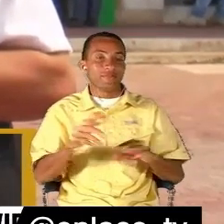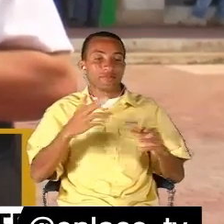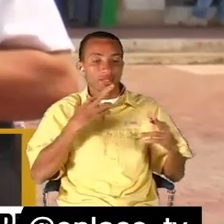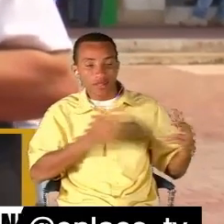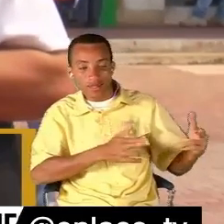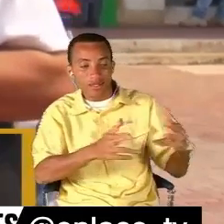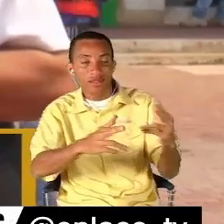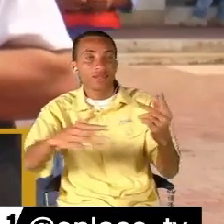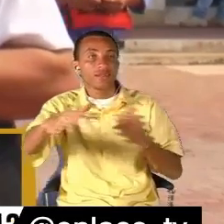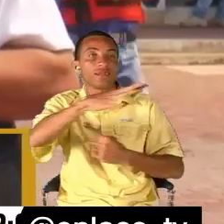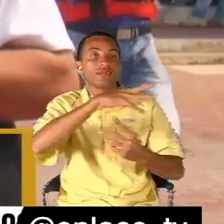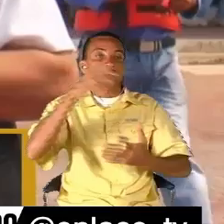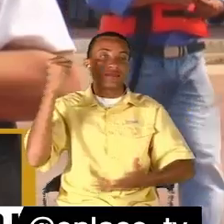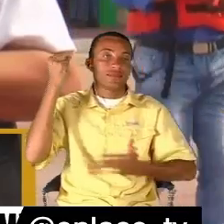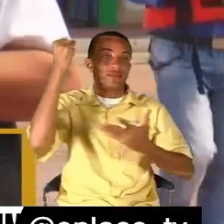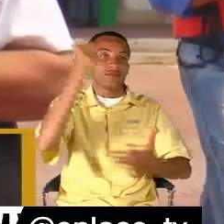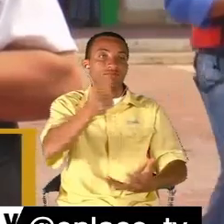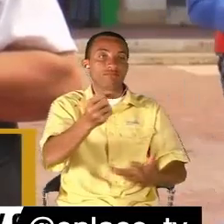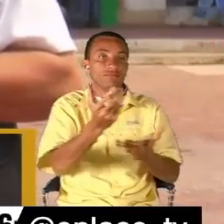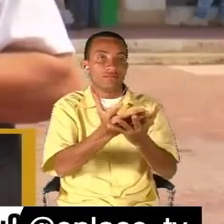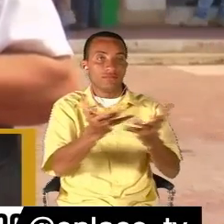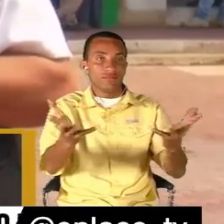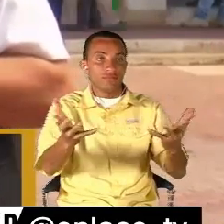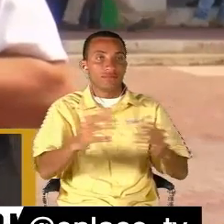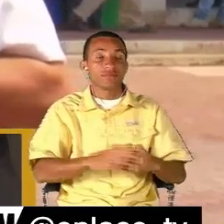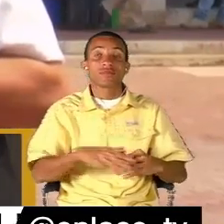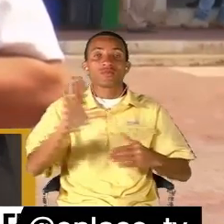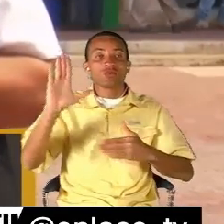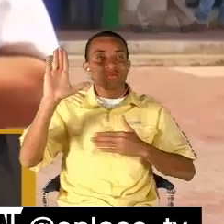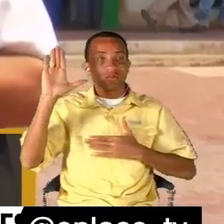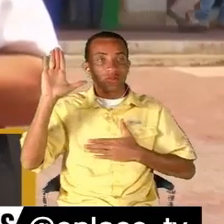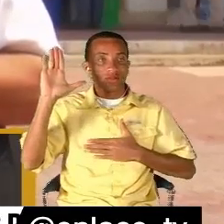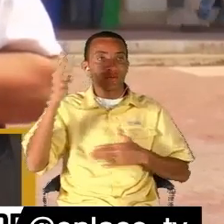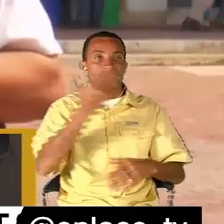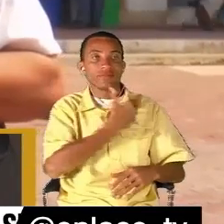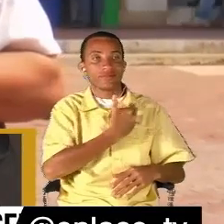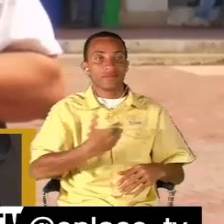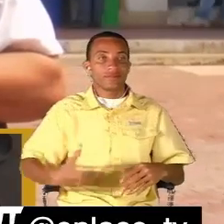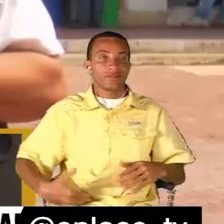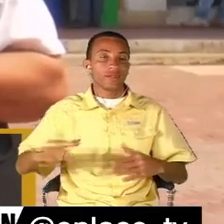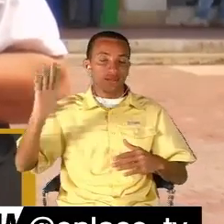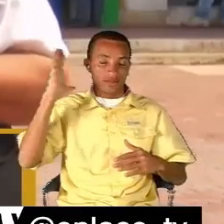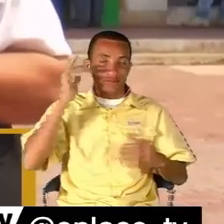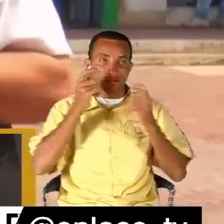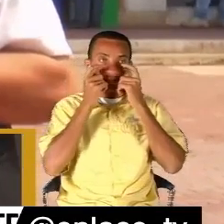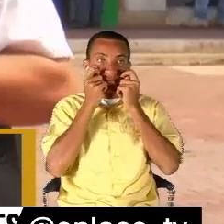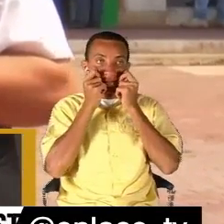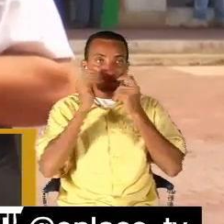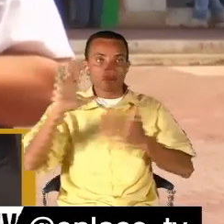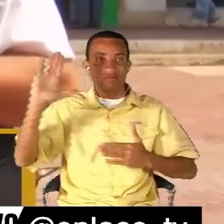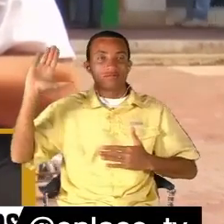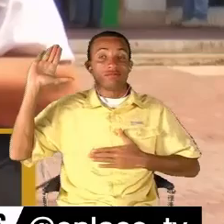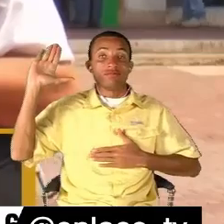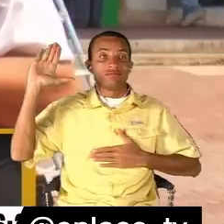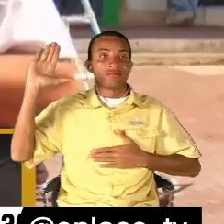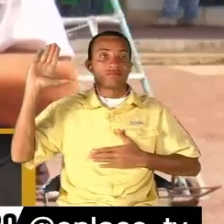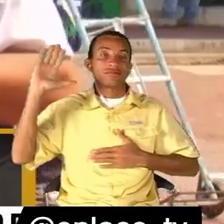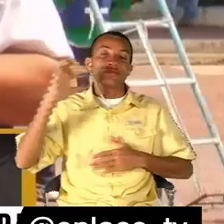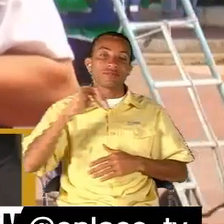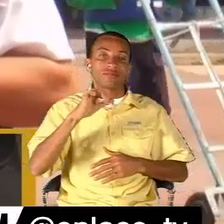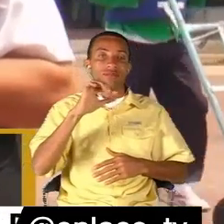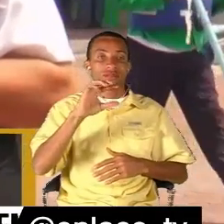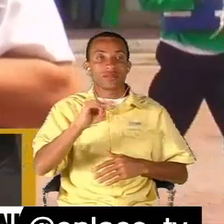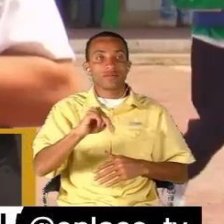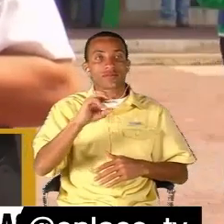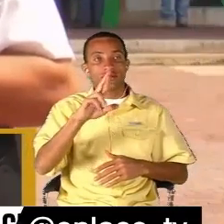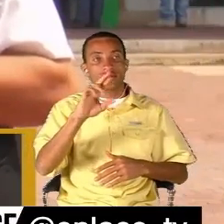la inversión que se hace por las promesas que el presidente le hizo a Barranca Bermeja en torno al PMRB, y él mostró su desconfianza